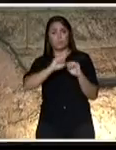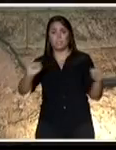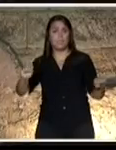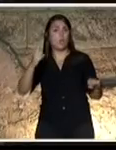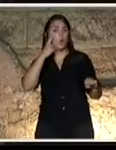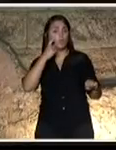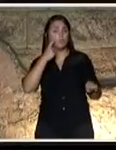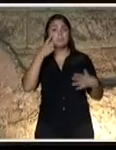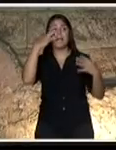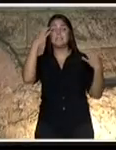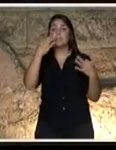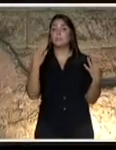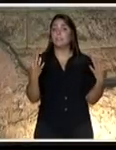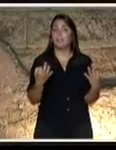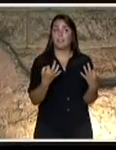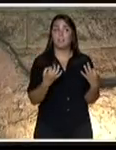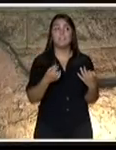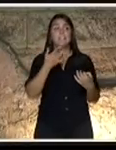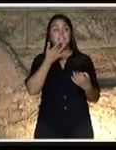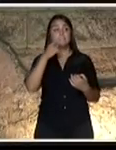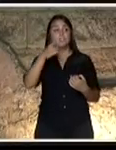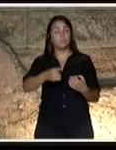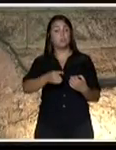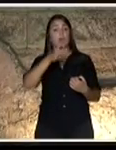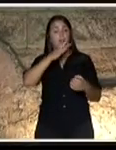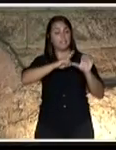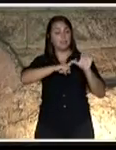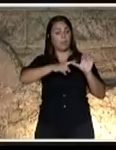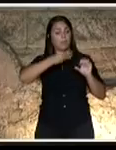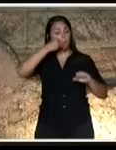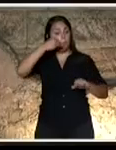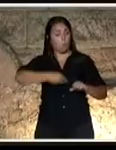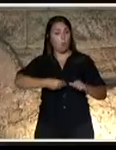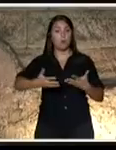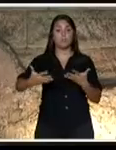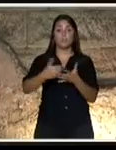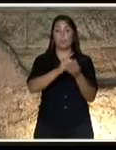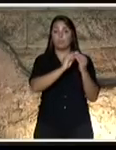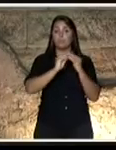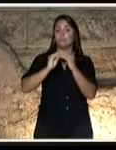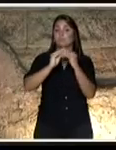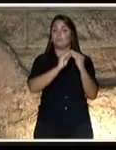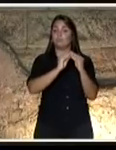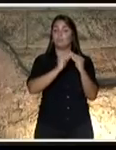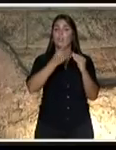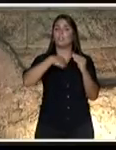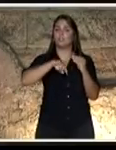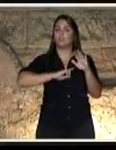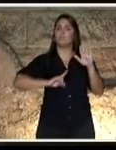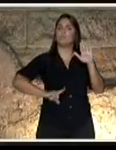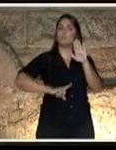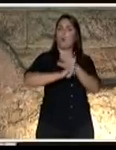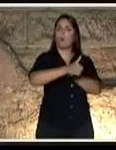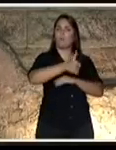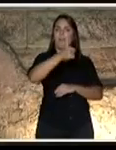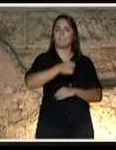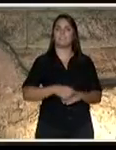traiciones, asegurando que creyendo en la grandeza de Extremadura, entre todos la subiremos muy alto.